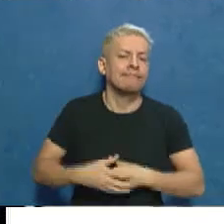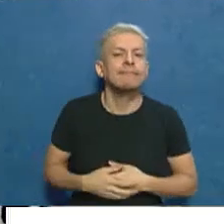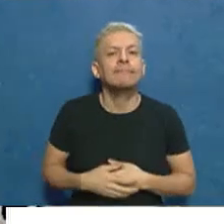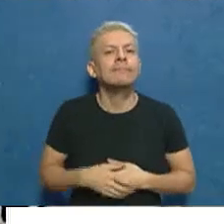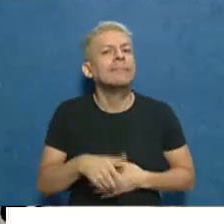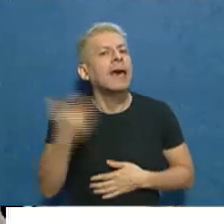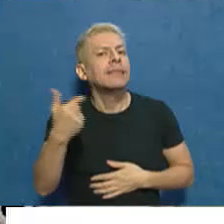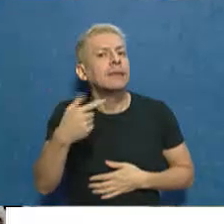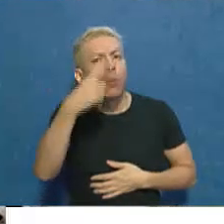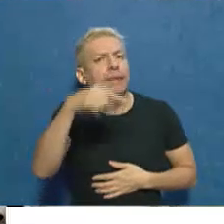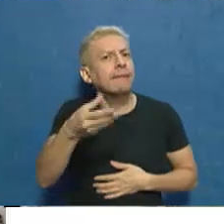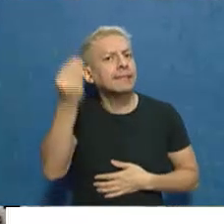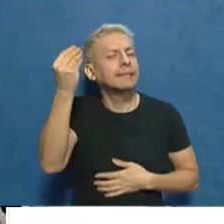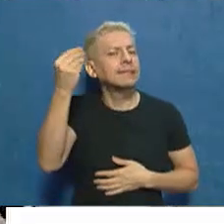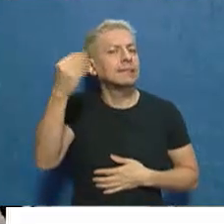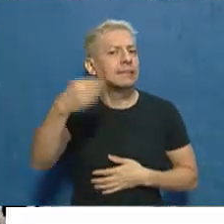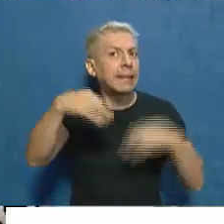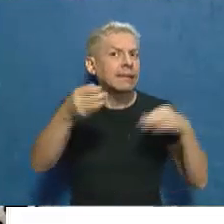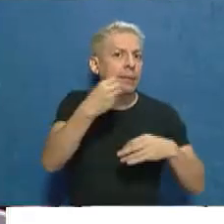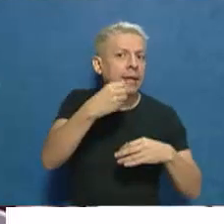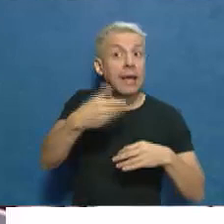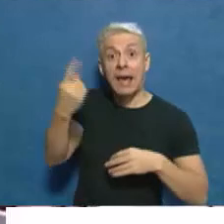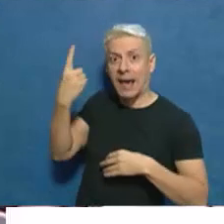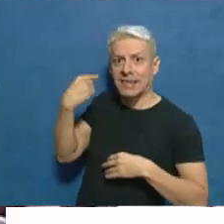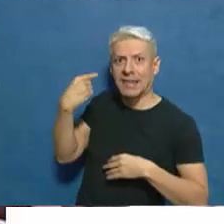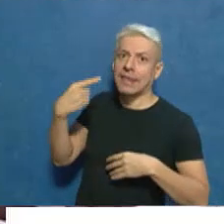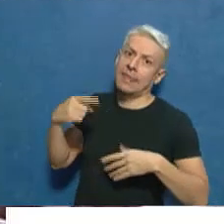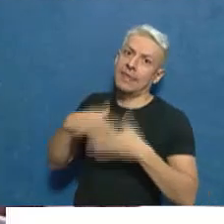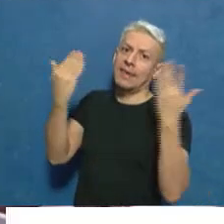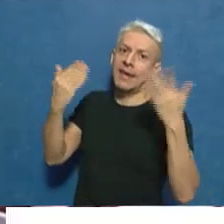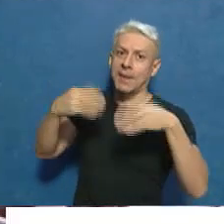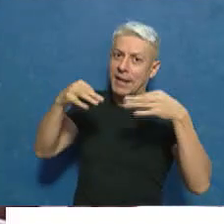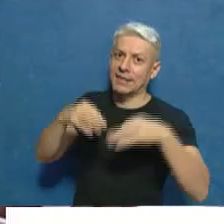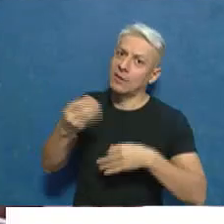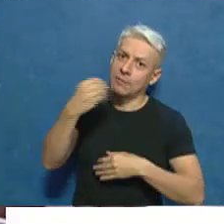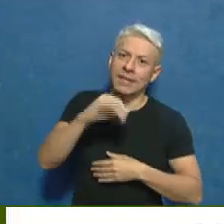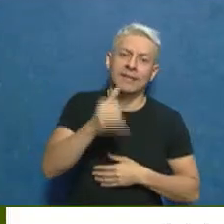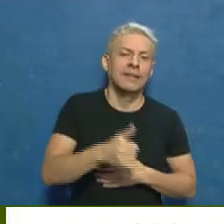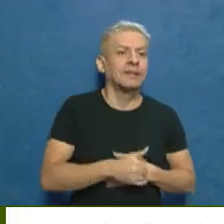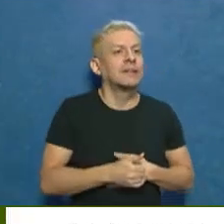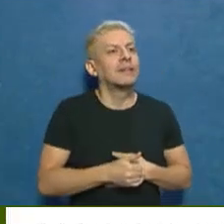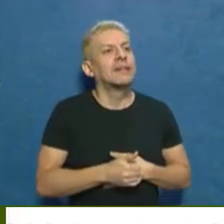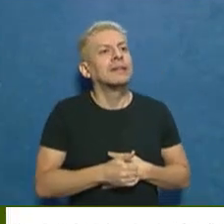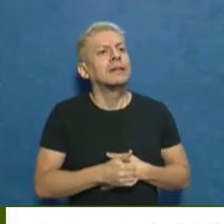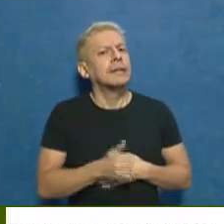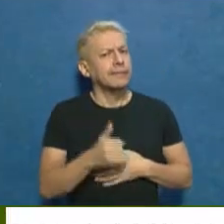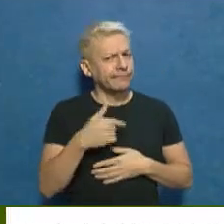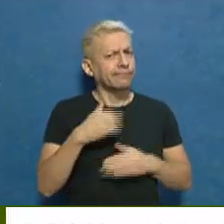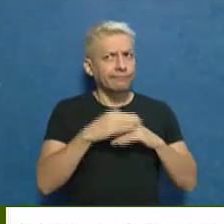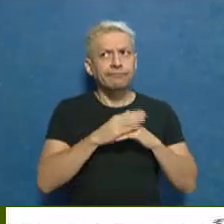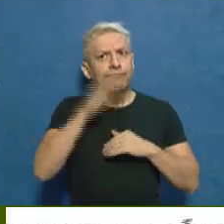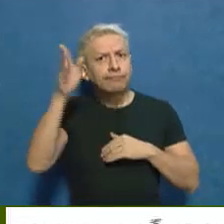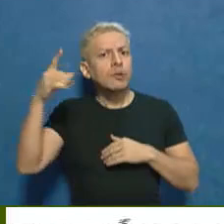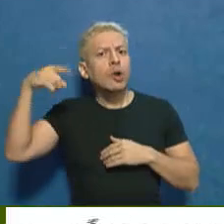comió milanesa? Ayer comimos milanesa porque fue el día de la milanesa. Un nieto mío que fue a estudiar a Londres, cuando